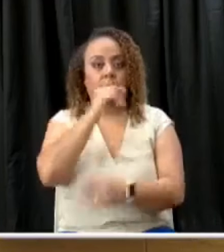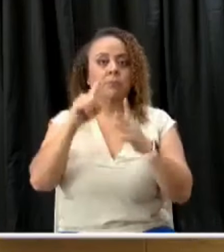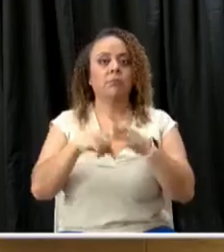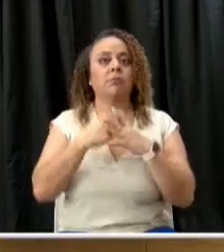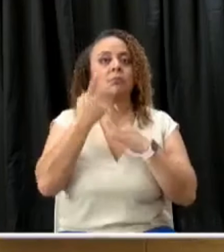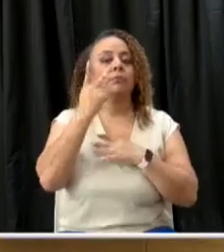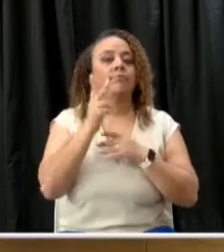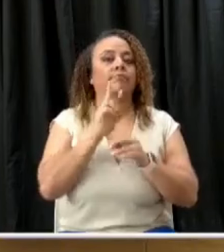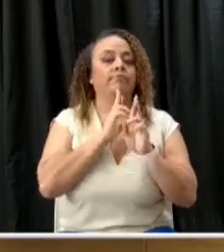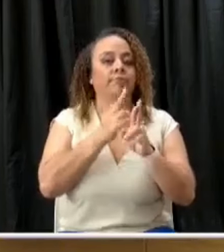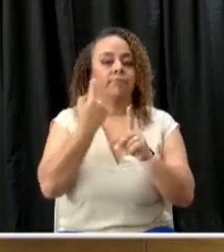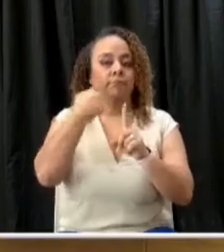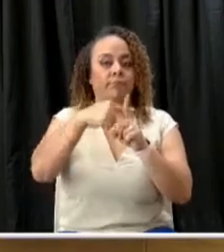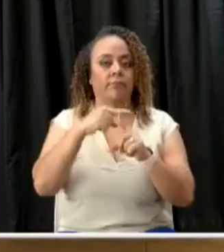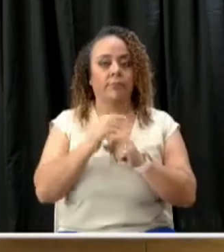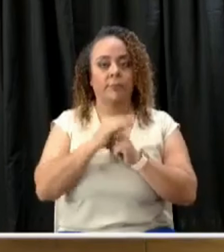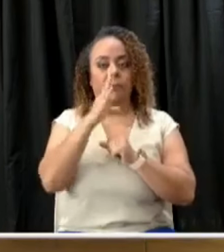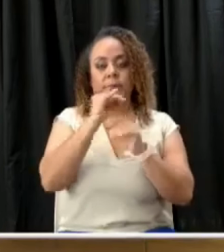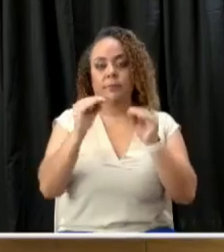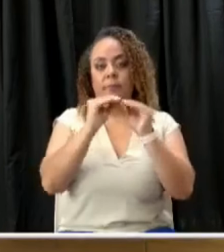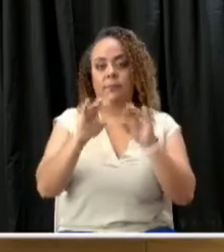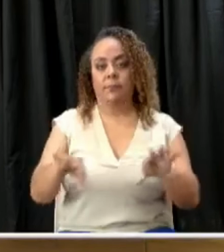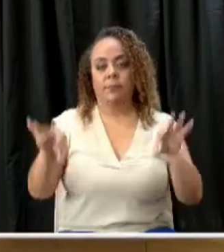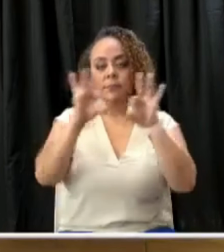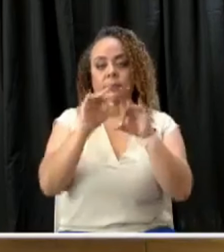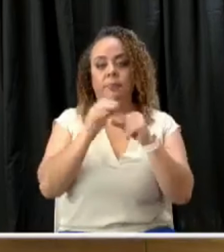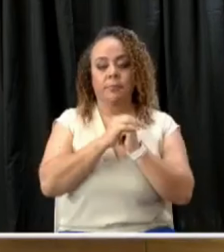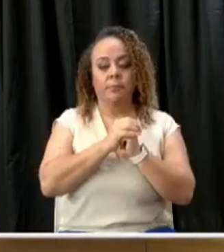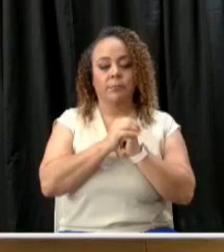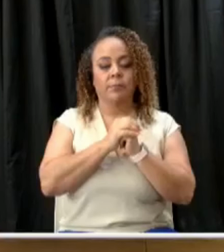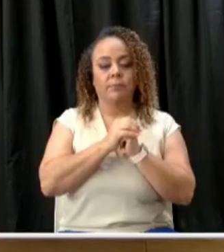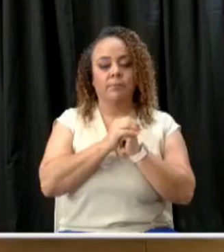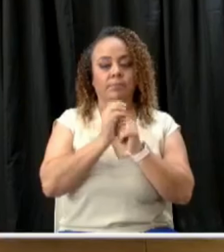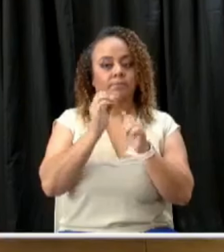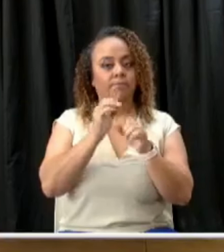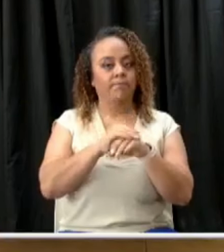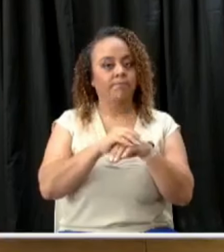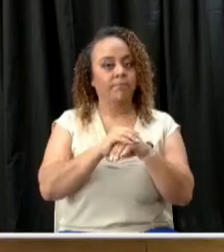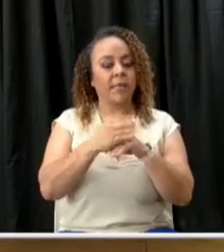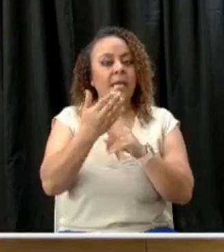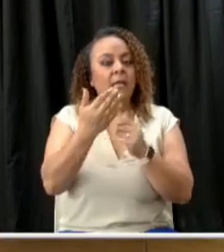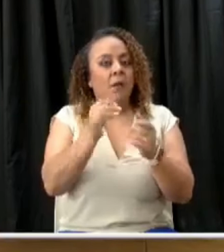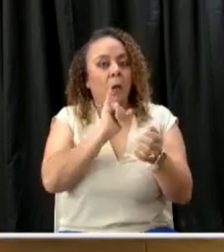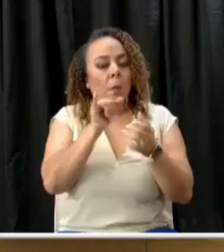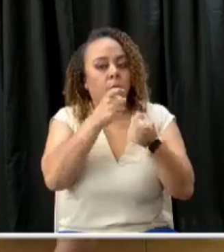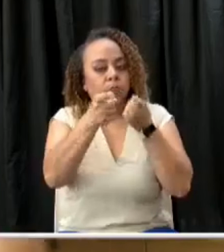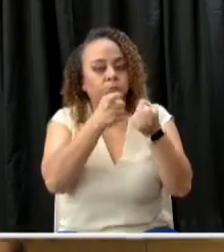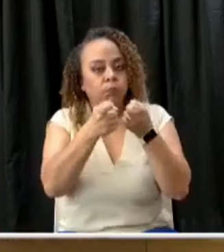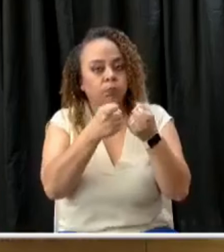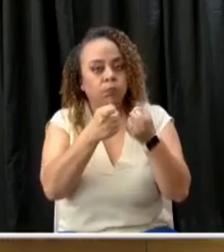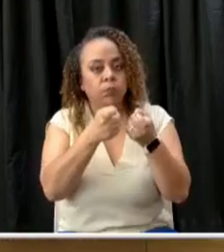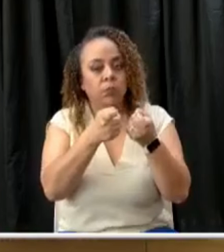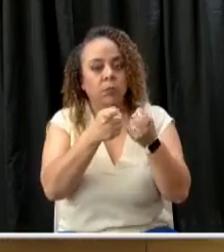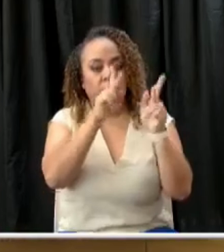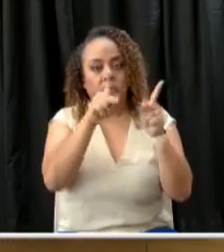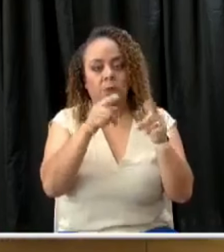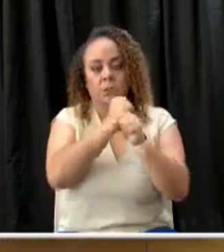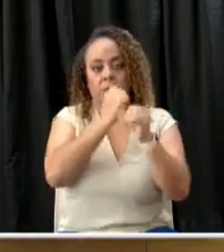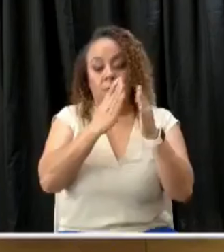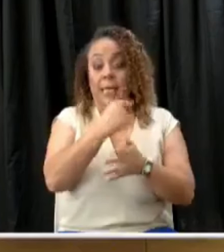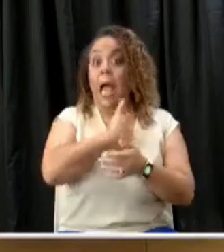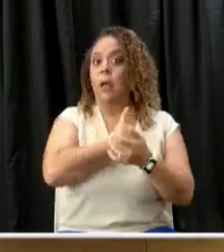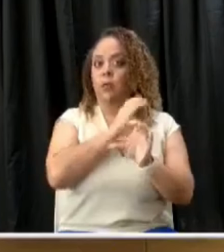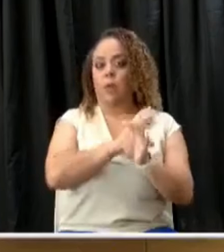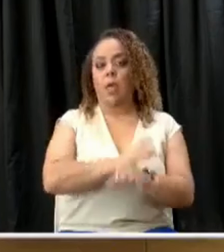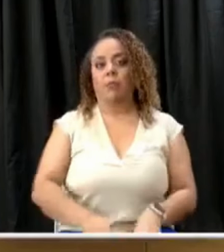ver resultados positivos. Y lo más importante, el convencimiento de las personas trabajadoras y el autocuidado, que hemos venido hablando muchísimo